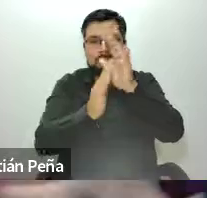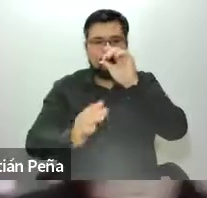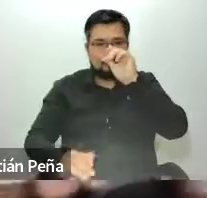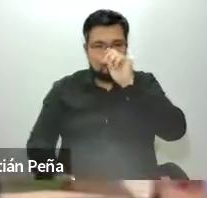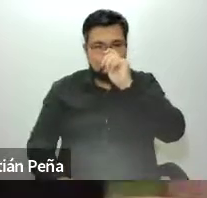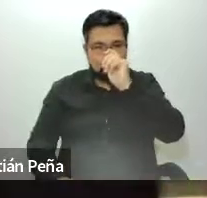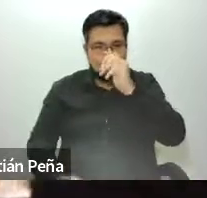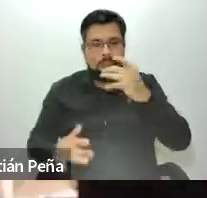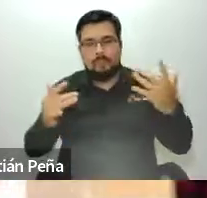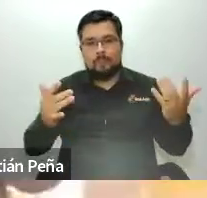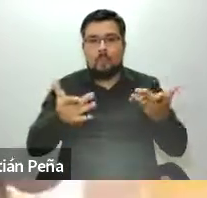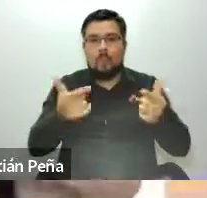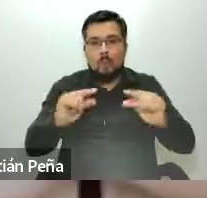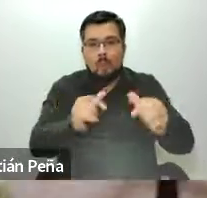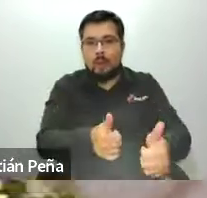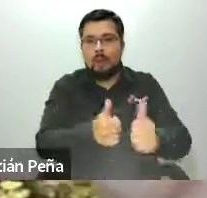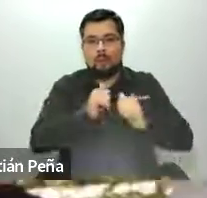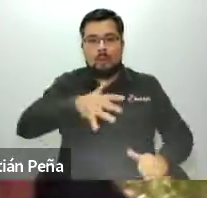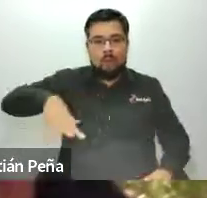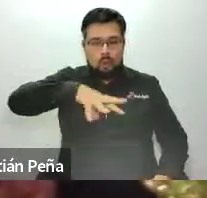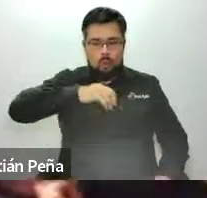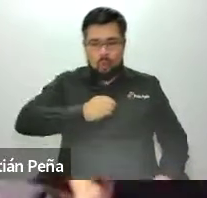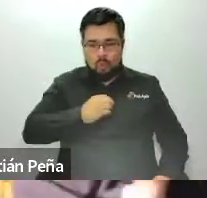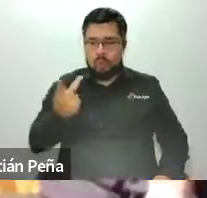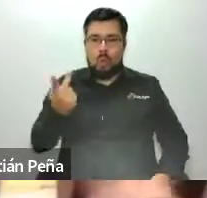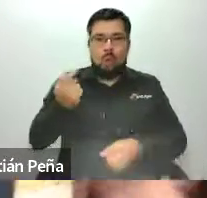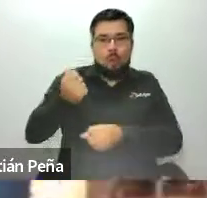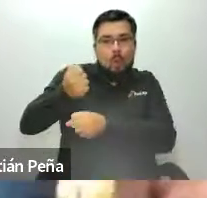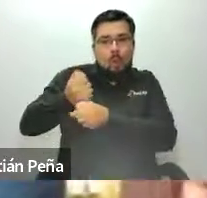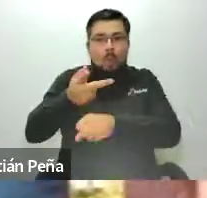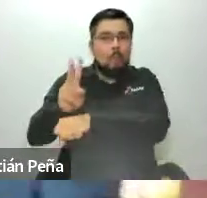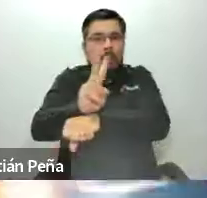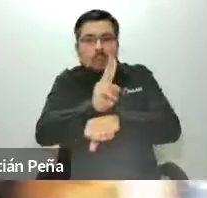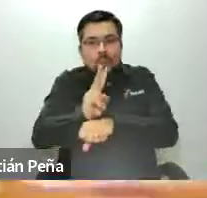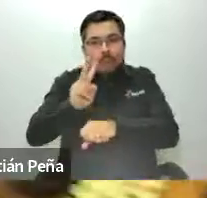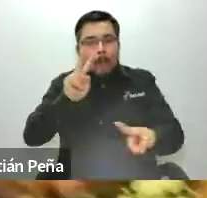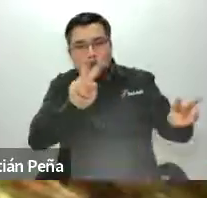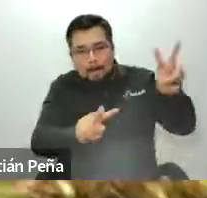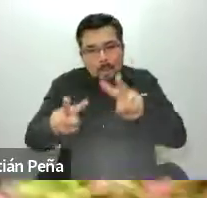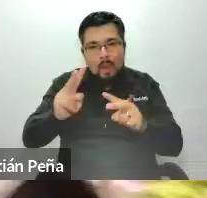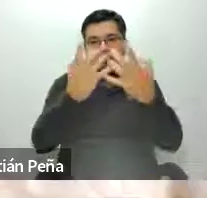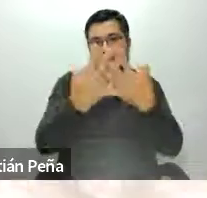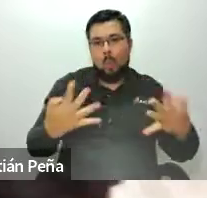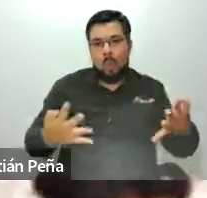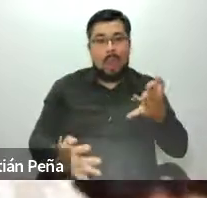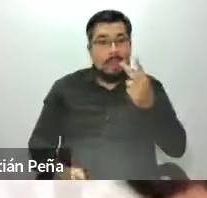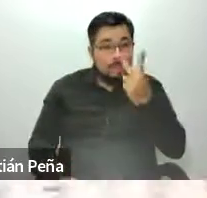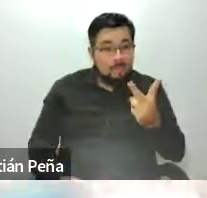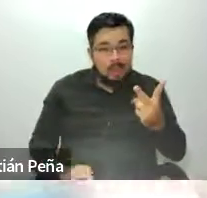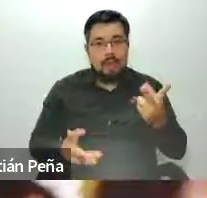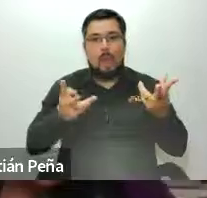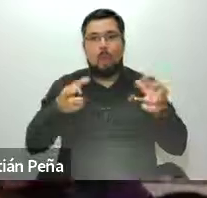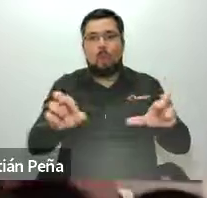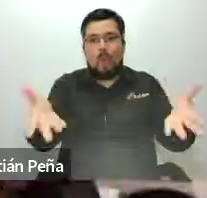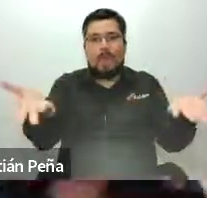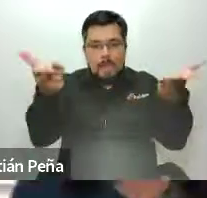Un poco el desafío nosotros como profesores y como profesoras es mirar el currículum, como que ahí ver las oportunidades que nos ofrece y que sin duda, no sé,